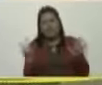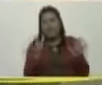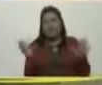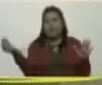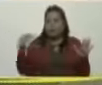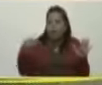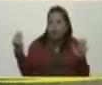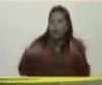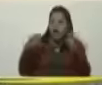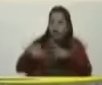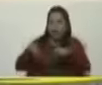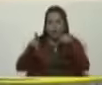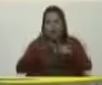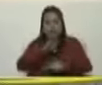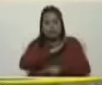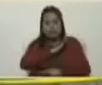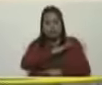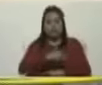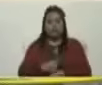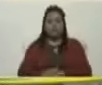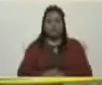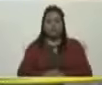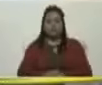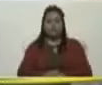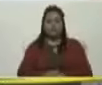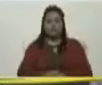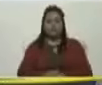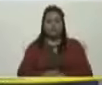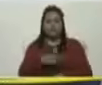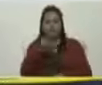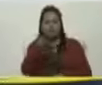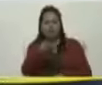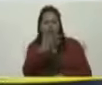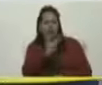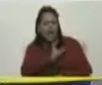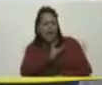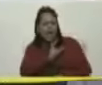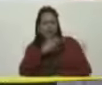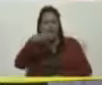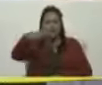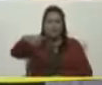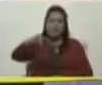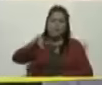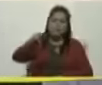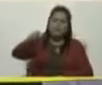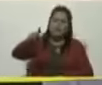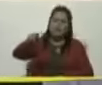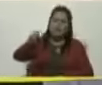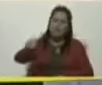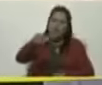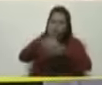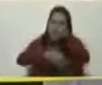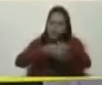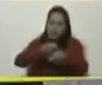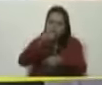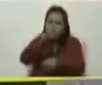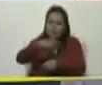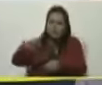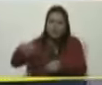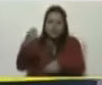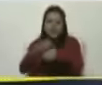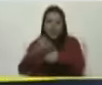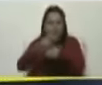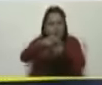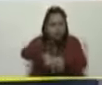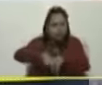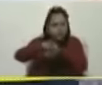muchísimas alternativas. Cuando yo escuchaba al alcalde Pinto decir y hablar de lo que es todos estos campesinos que hay que tenderle la